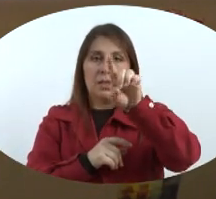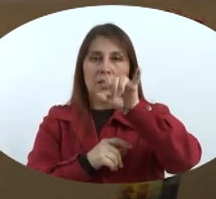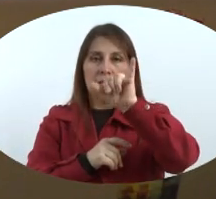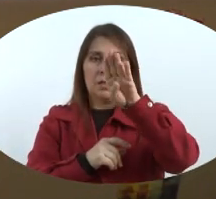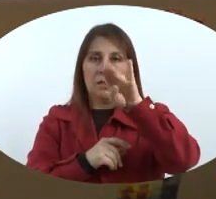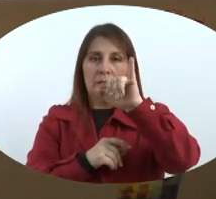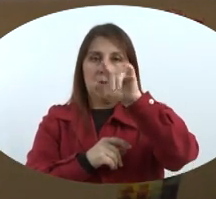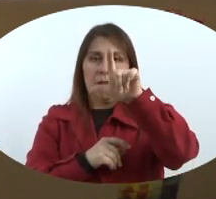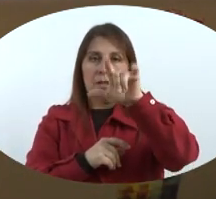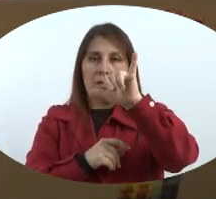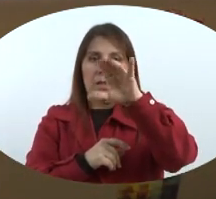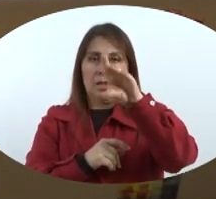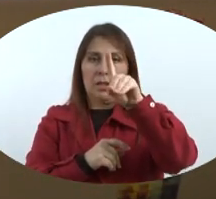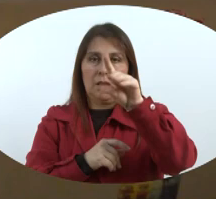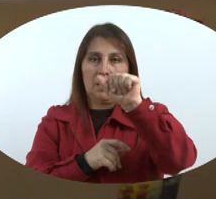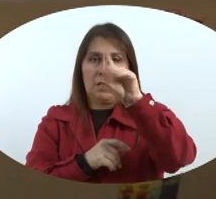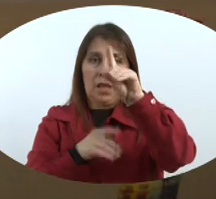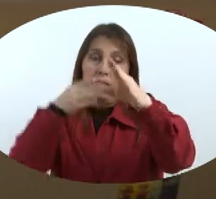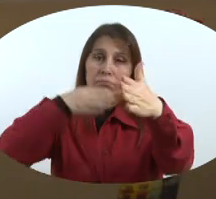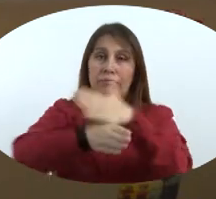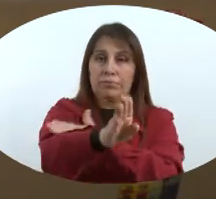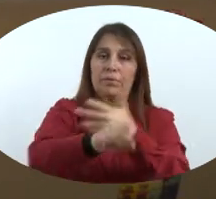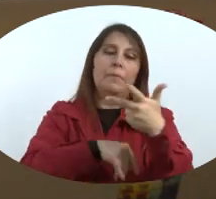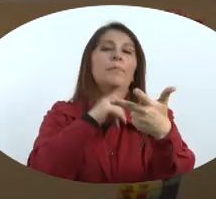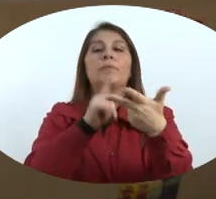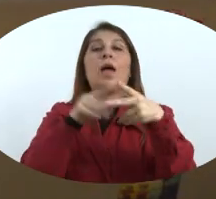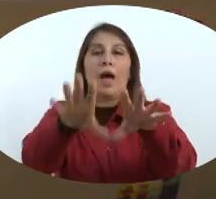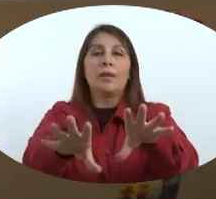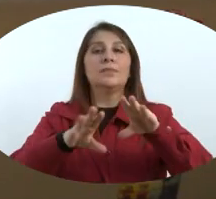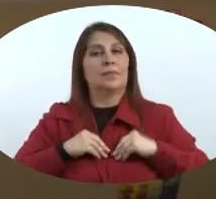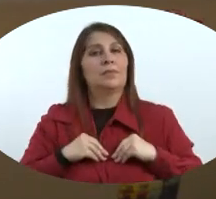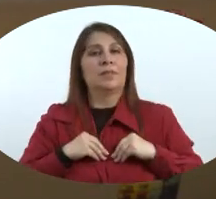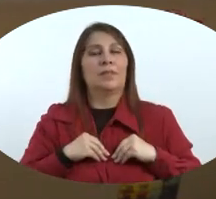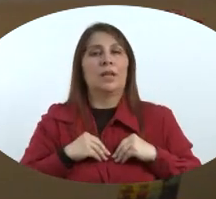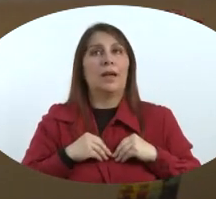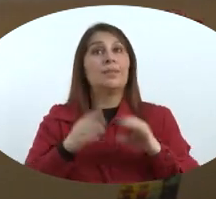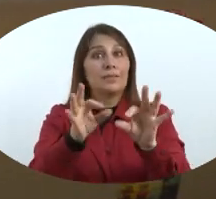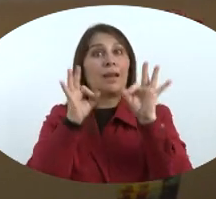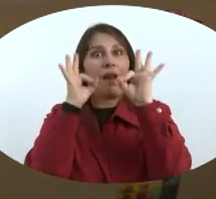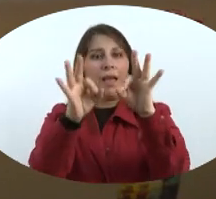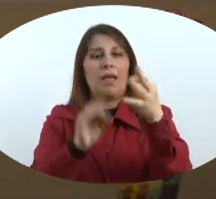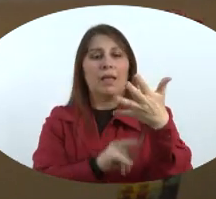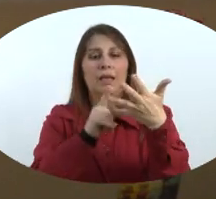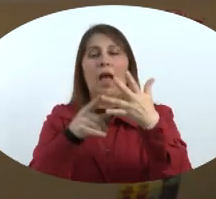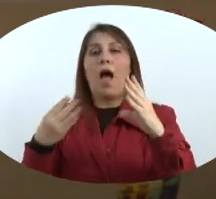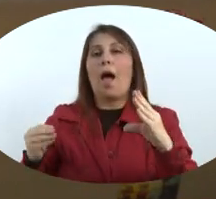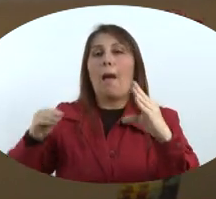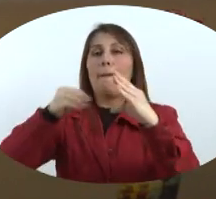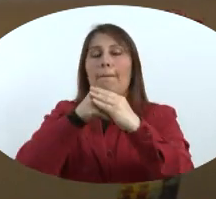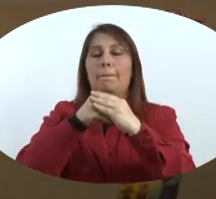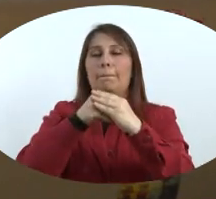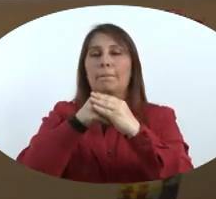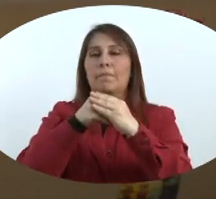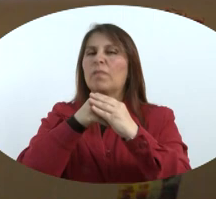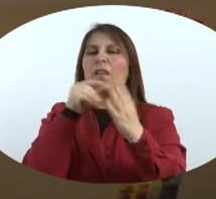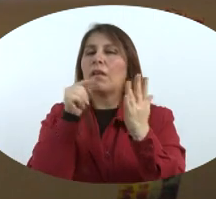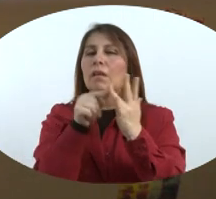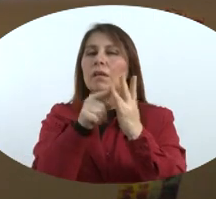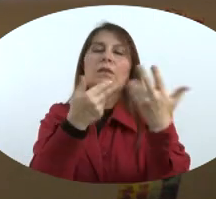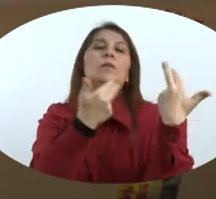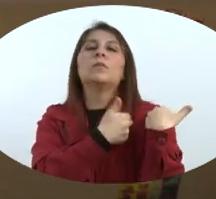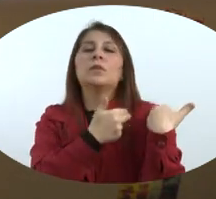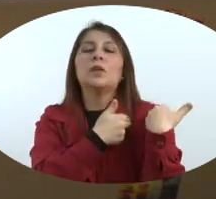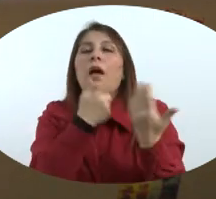acceso efectivo a la educación la aceptabilidad respecto a la calidad y la adaptabilidad que le compete